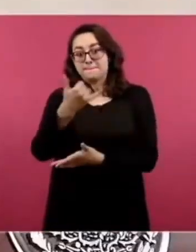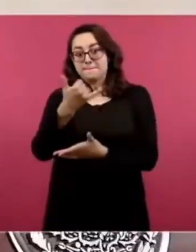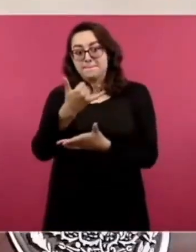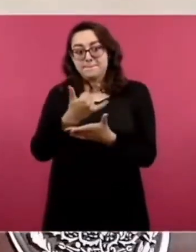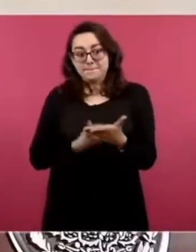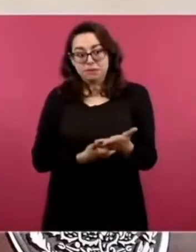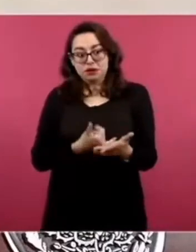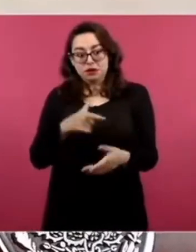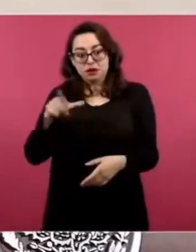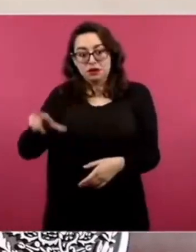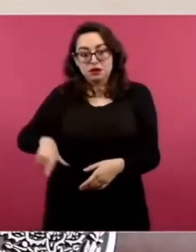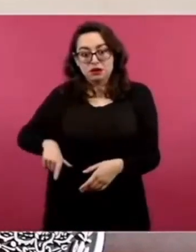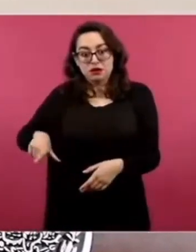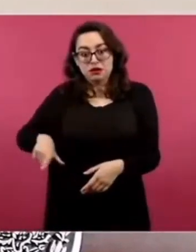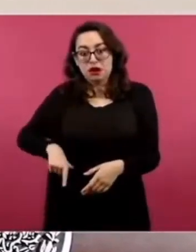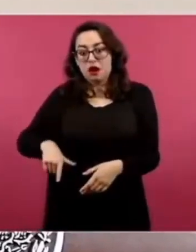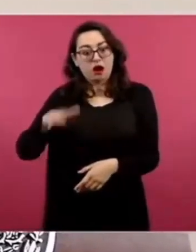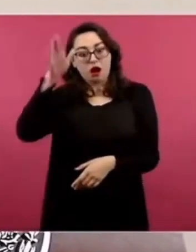adelante.